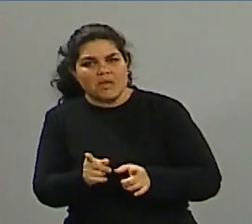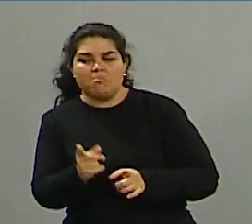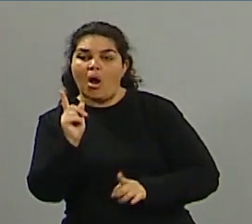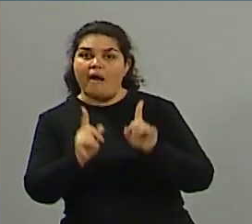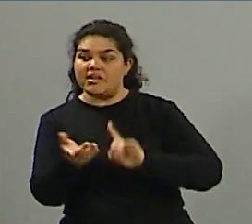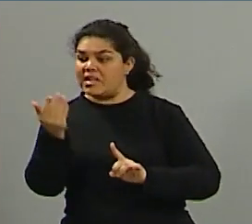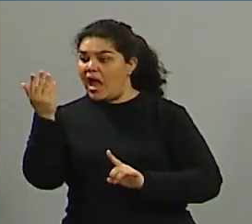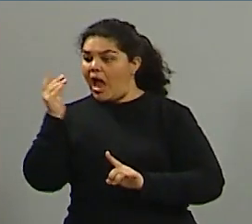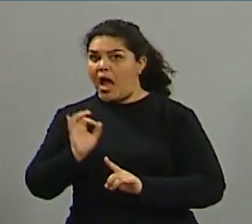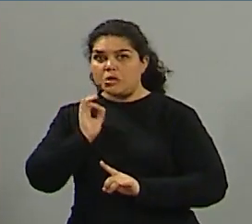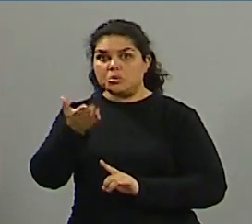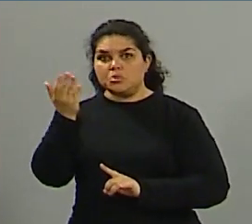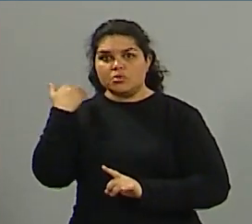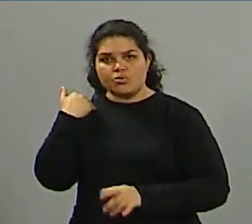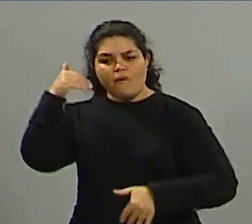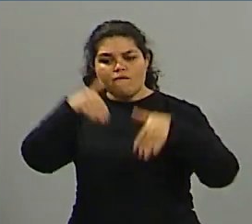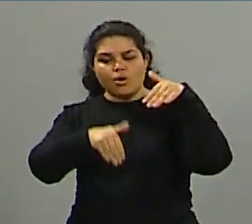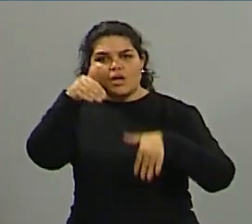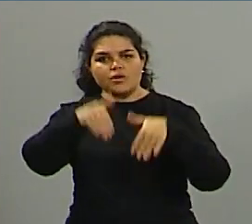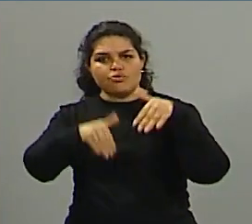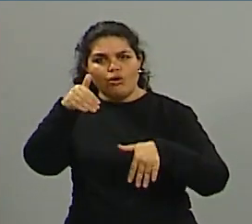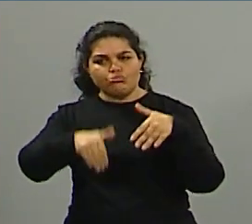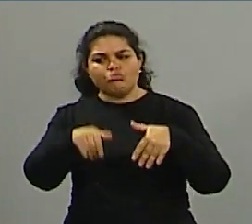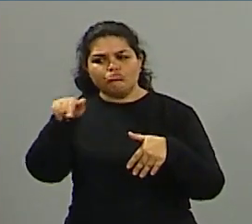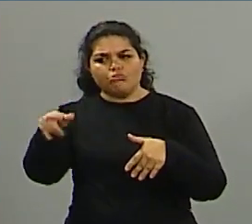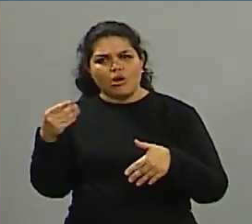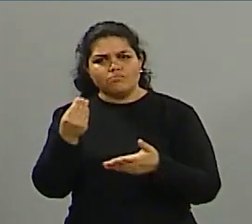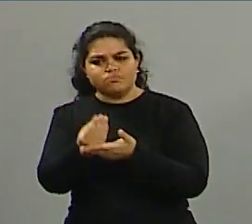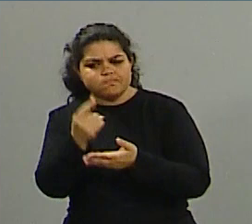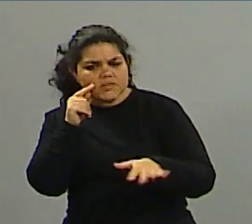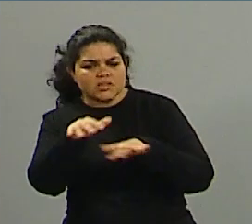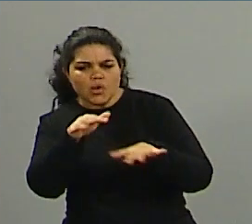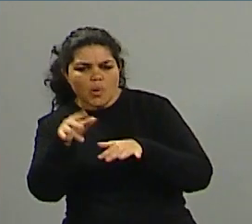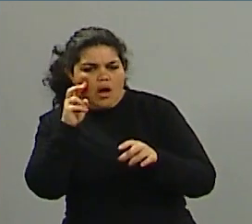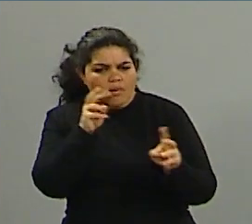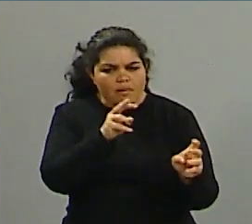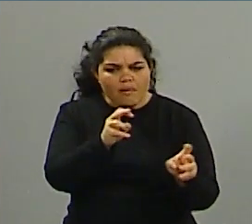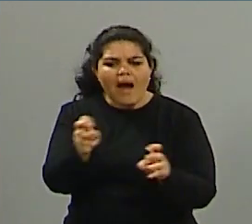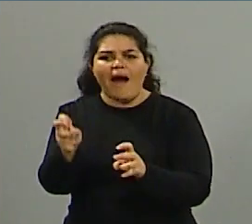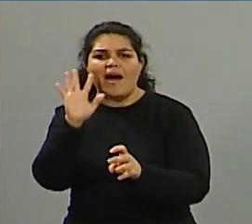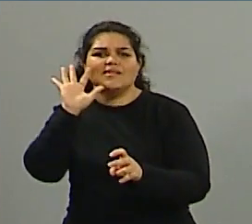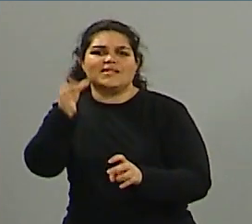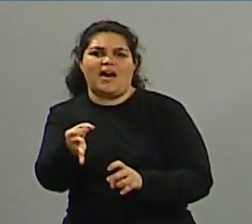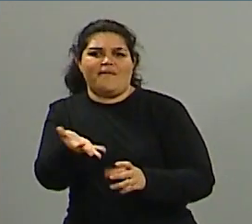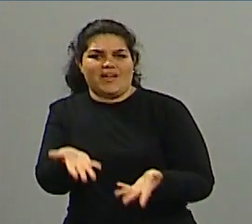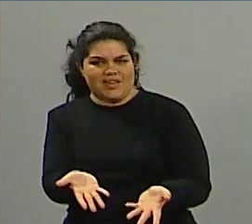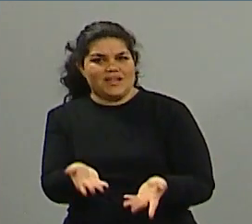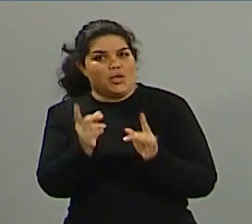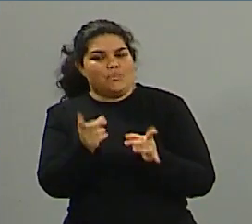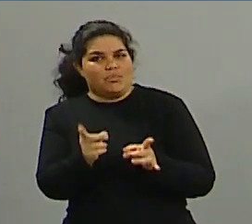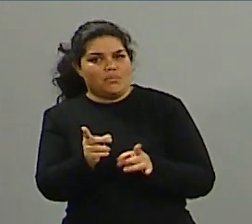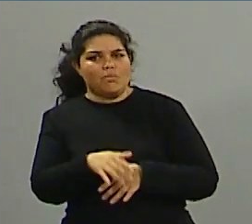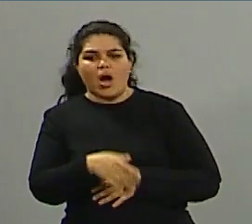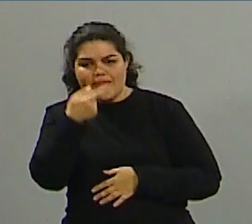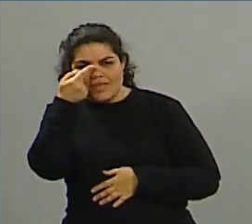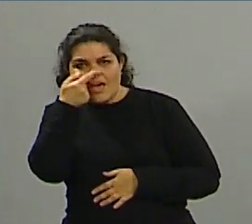ahí ves si hay intención, interés, ganas de participar en una convocatoria electoral, porque convengamos que los